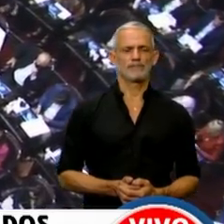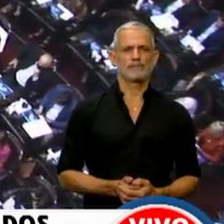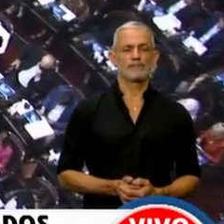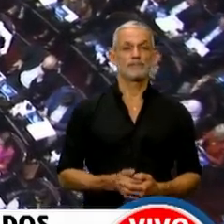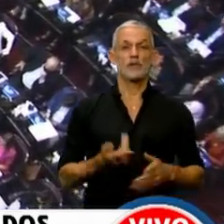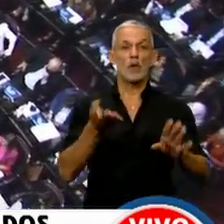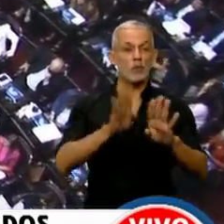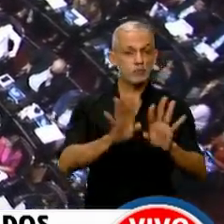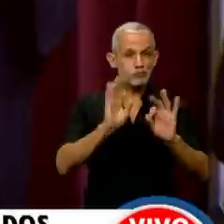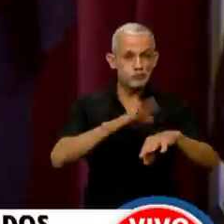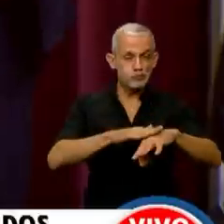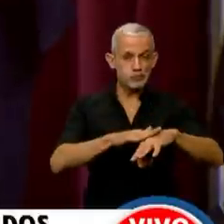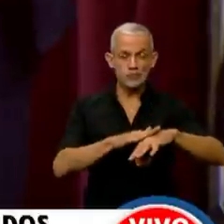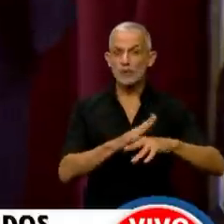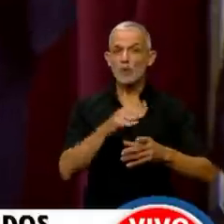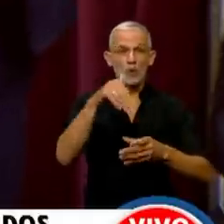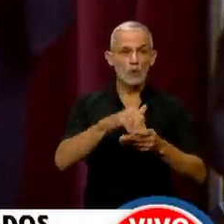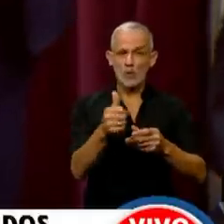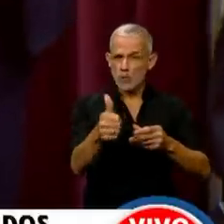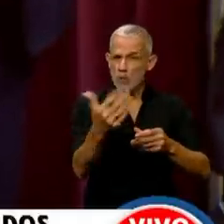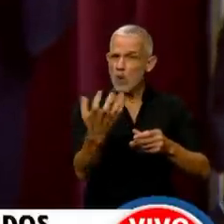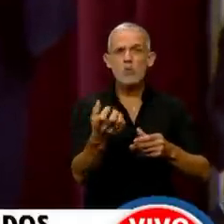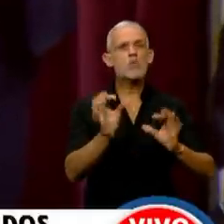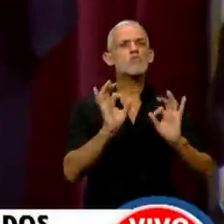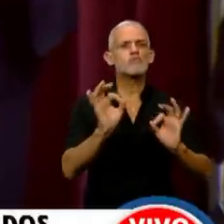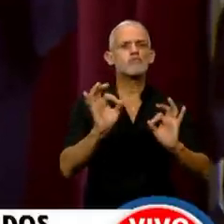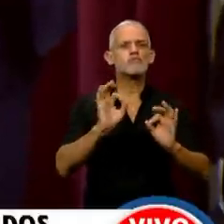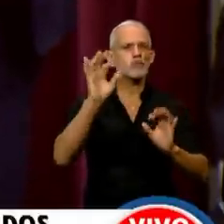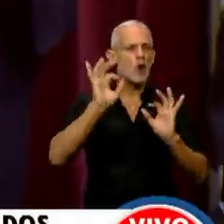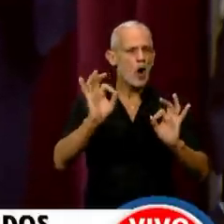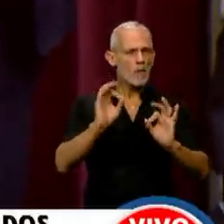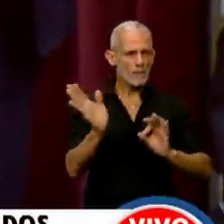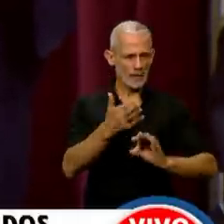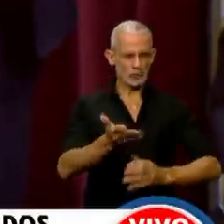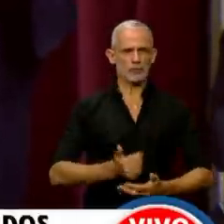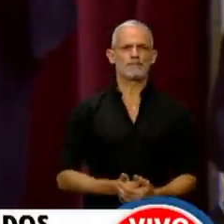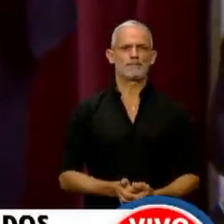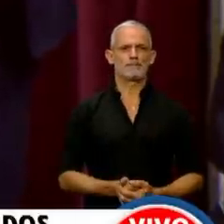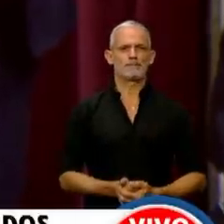se cierra la votación no hay ninguno a que no le hayan registrado el voto